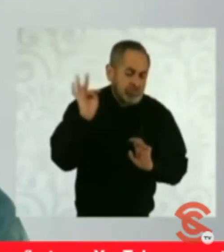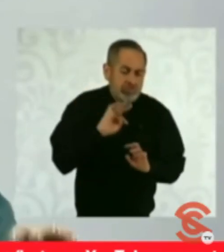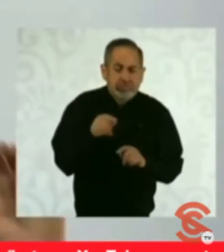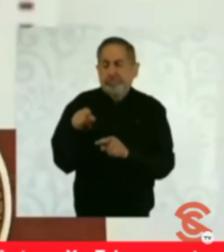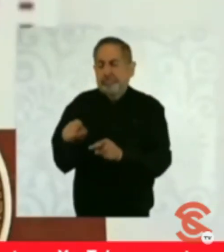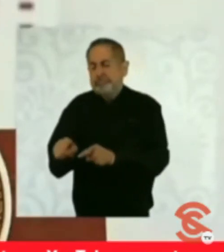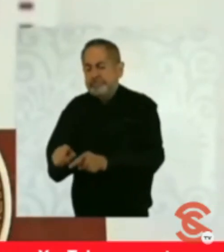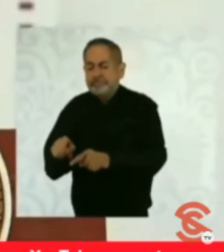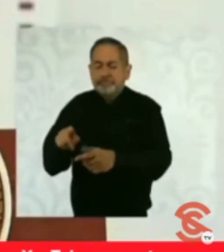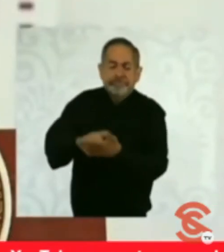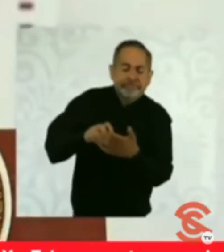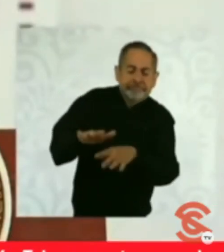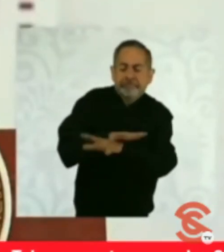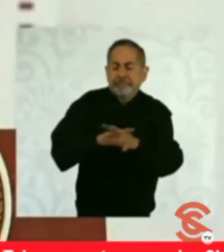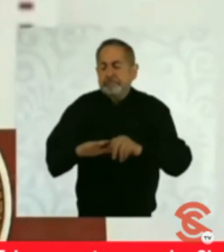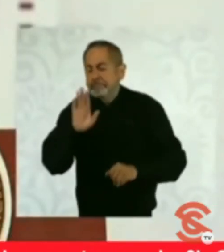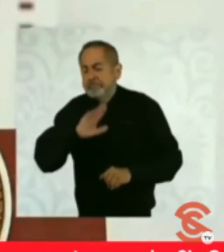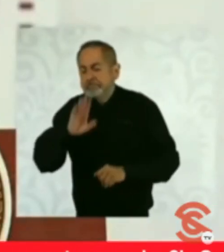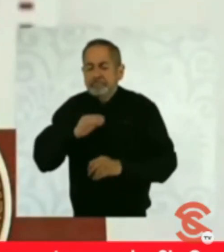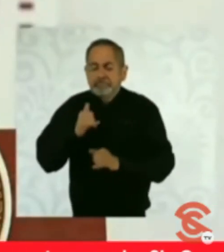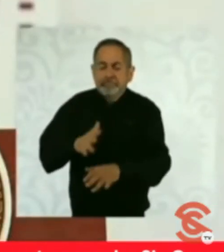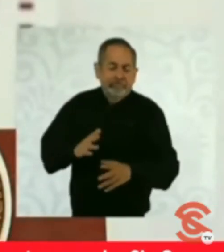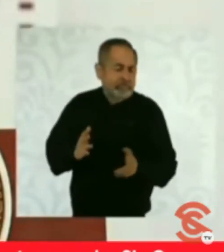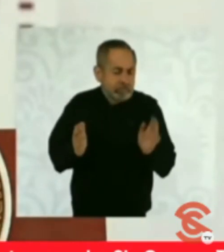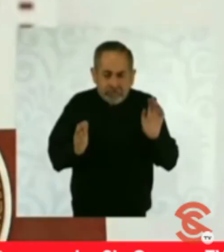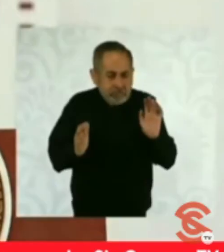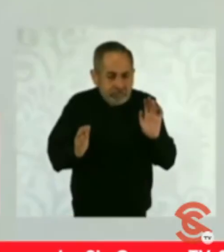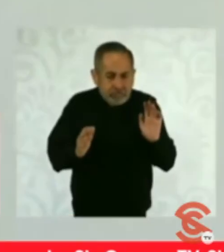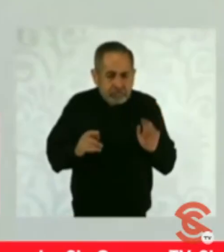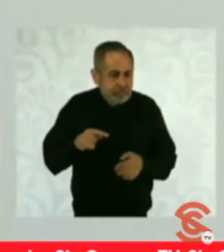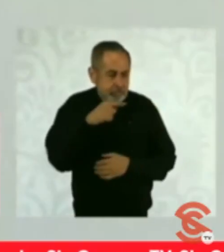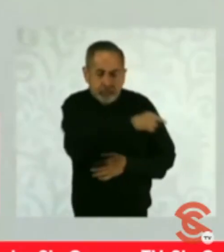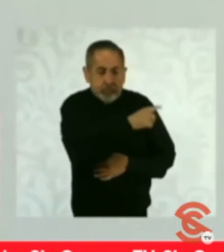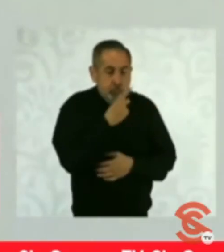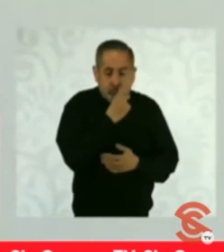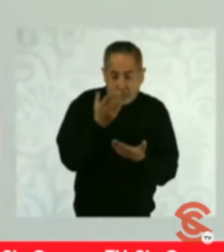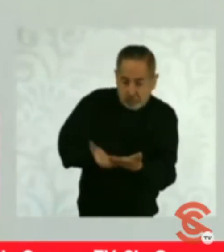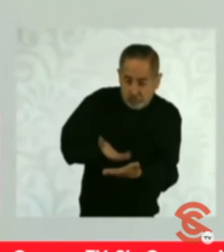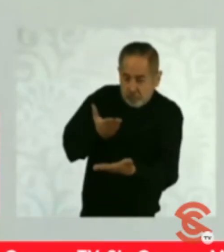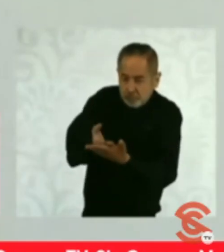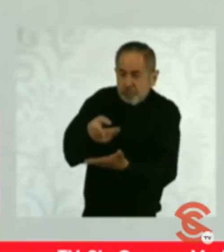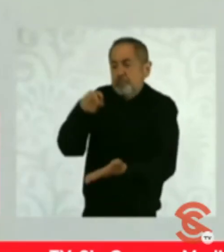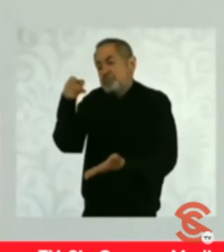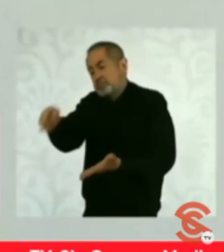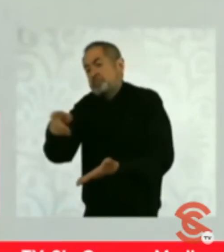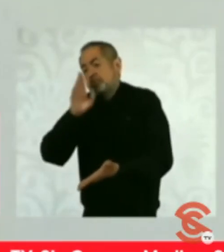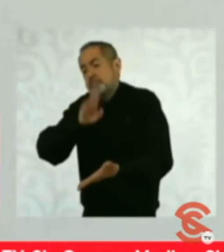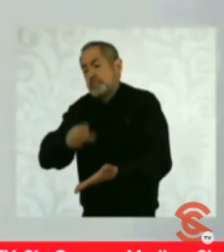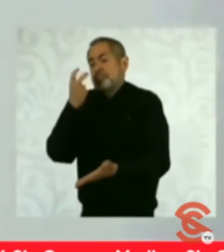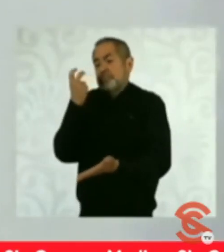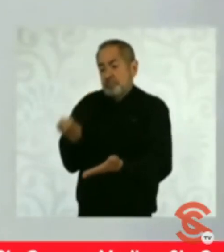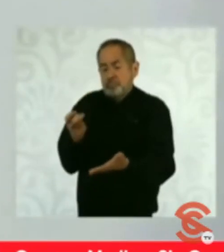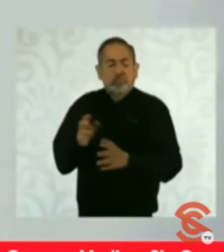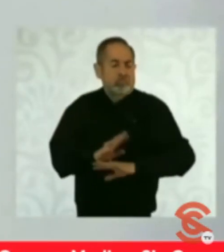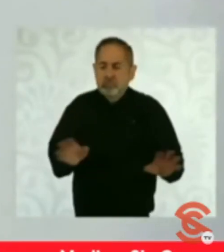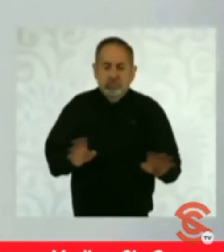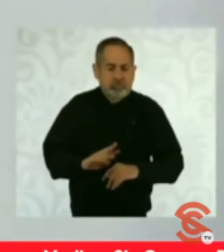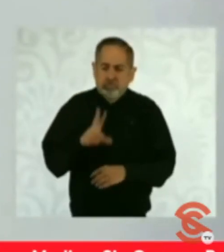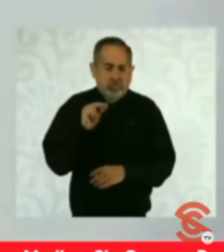cual se cambió, pero eso no dice la propuesta del ministro